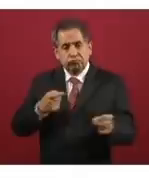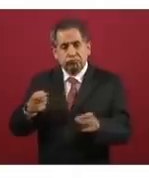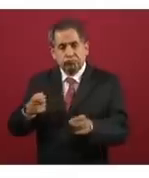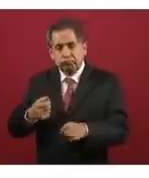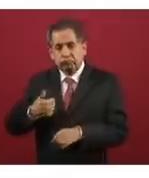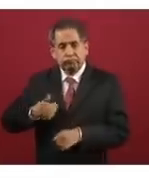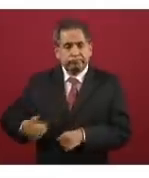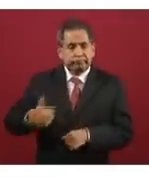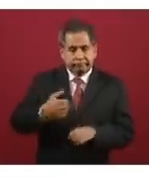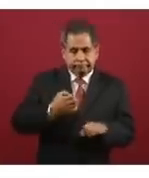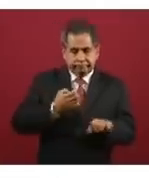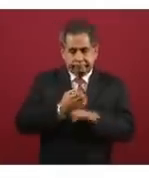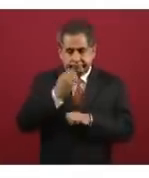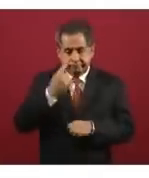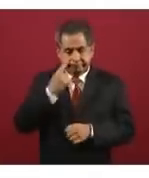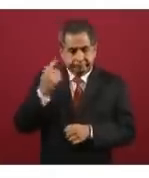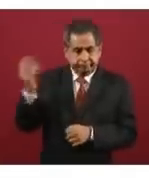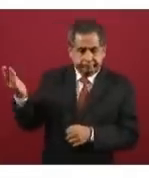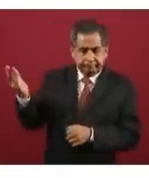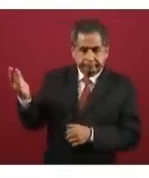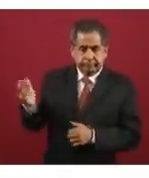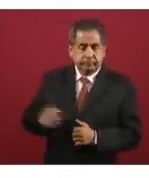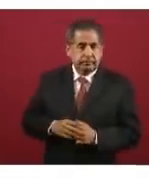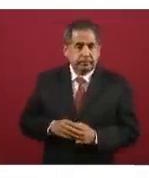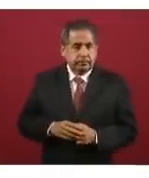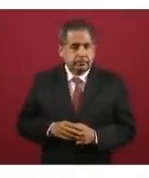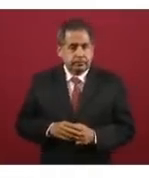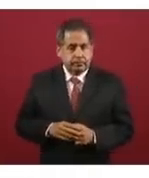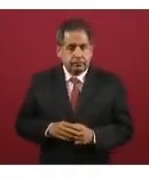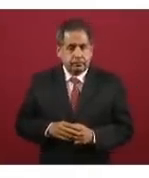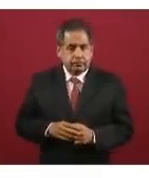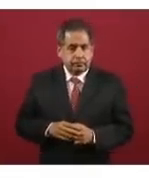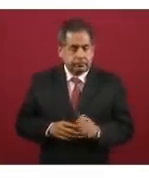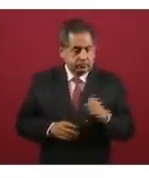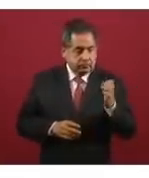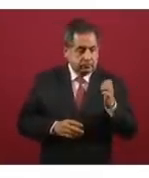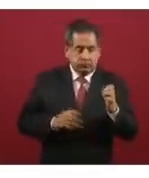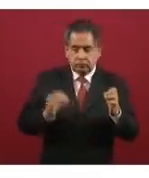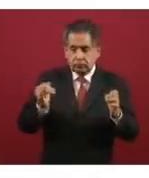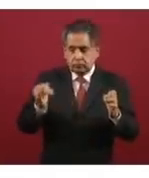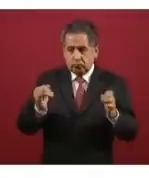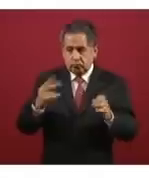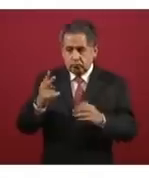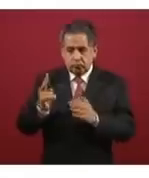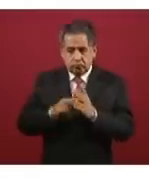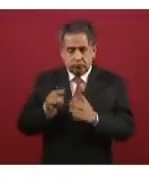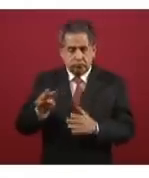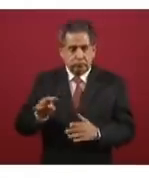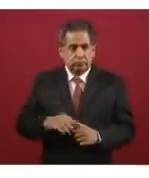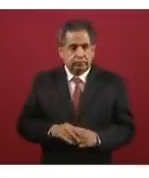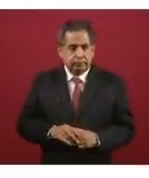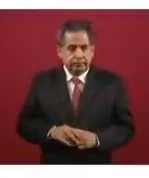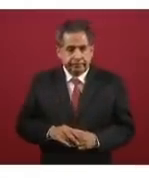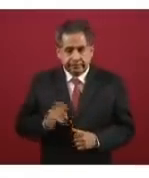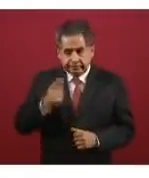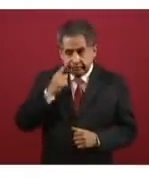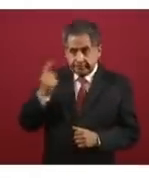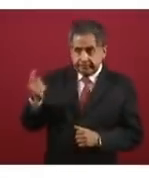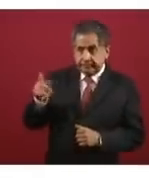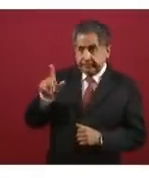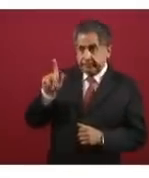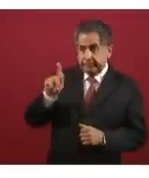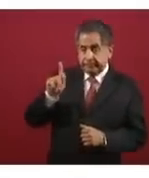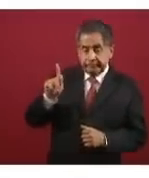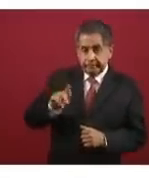federativa en México entre enero y junio de 2019. El 70% de estas